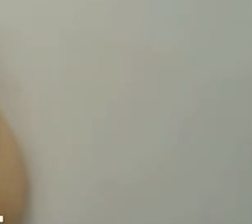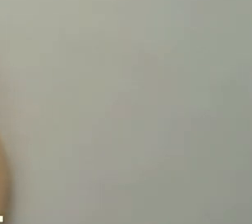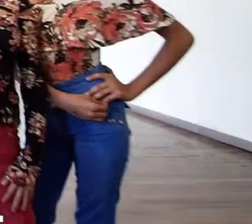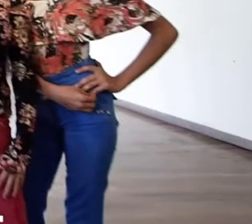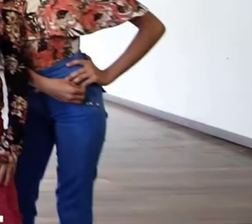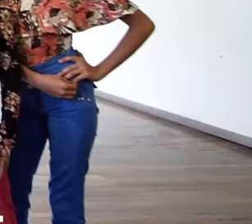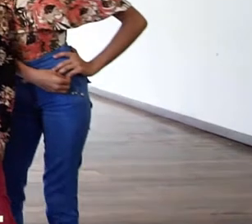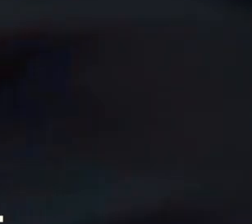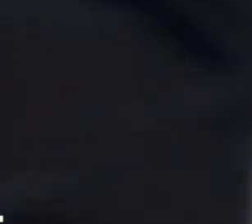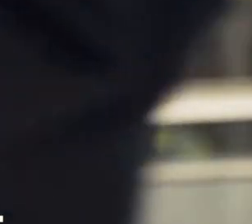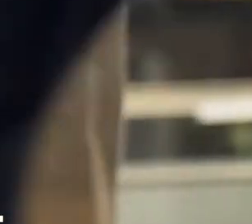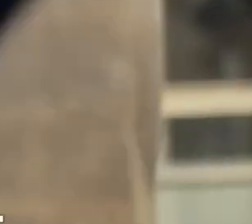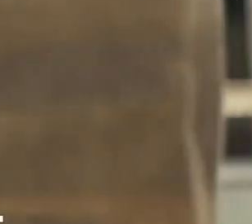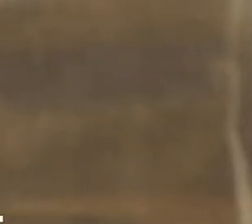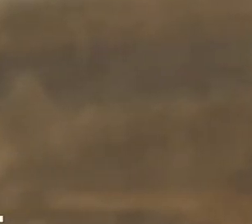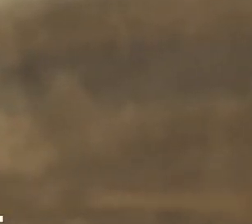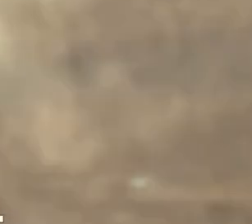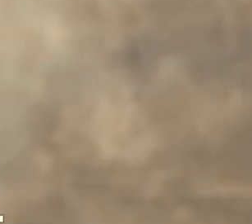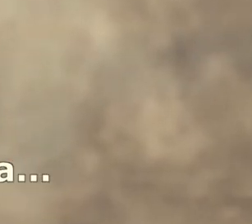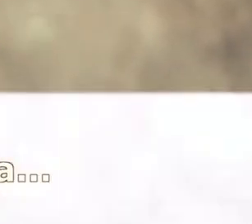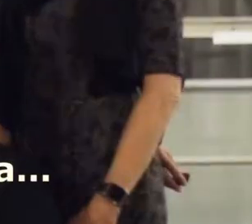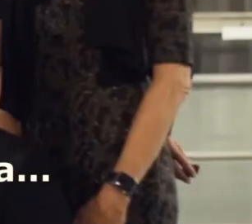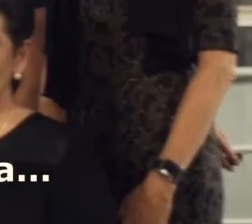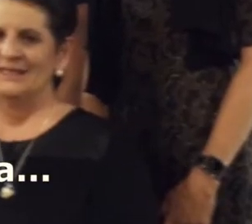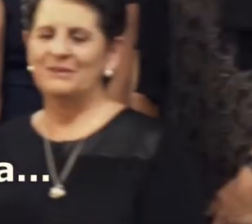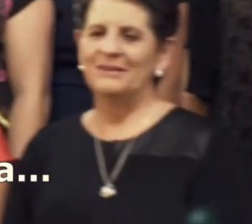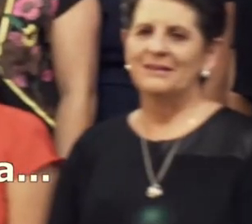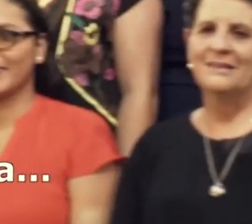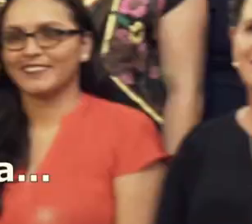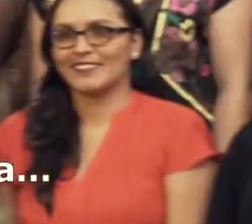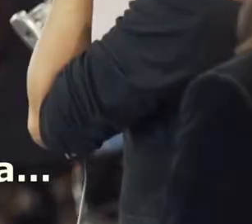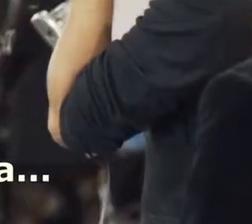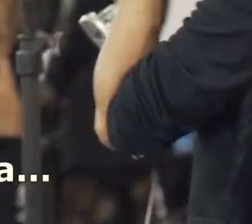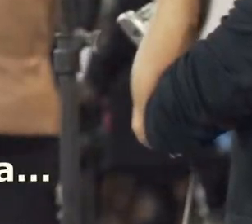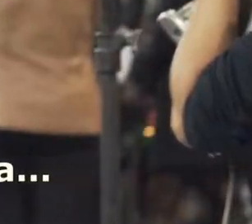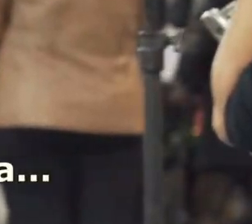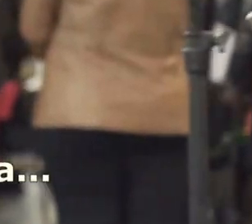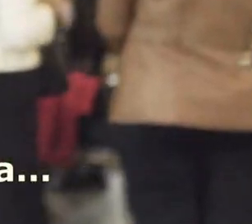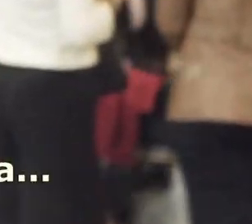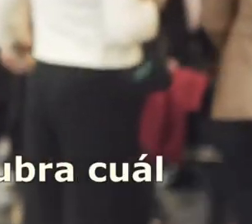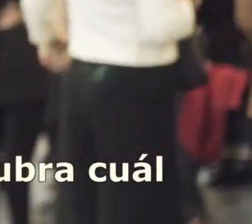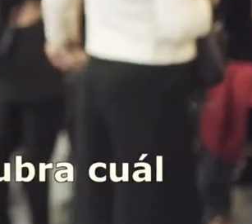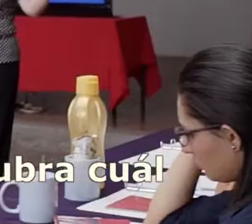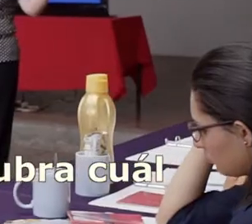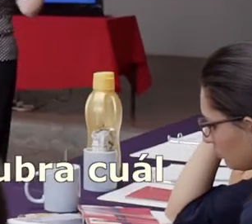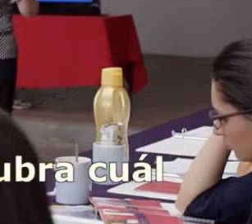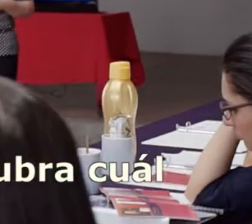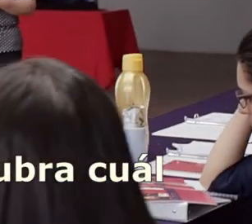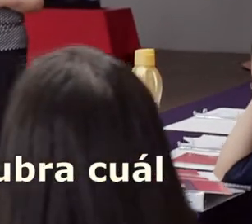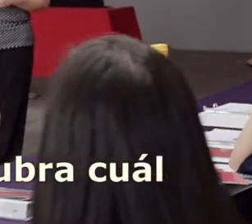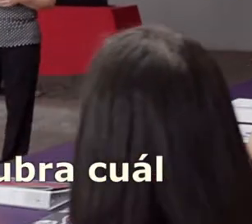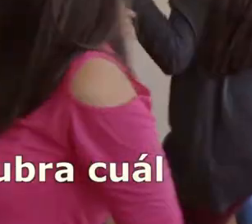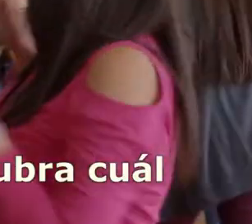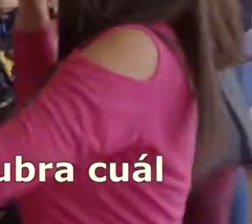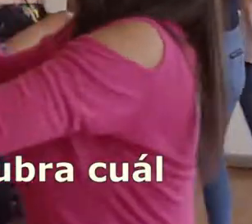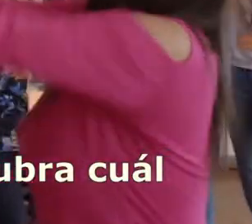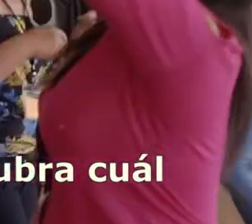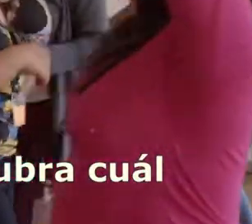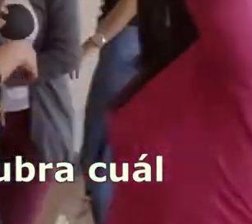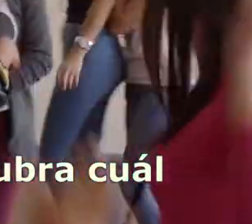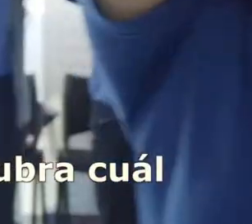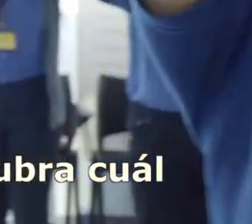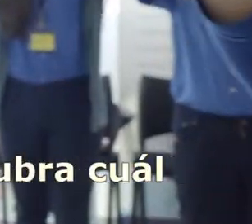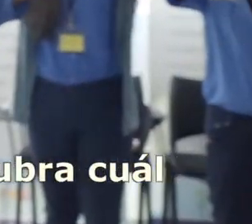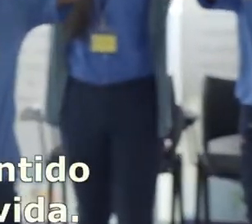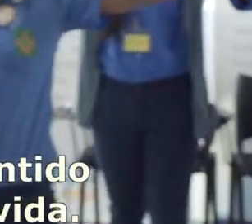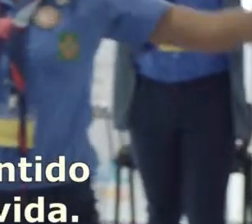Ser exitoso en una sociedad fracasada. Lo único que les dejo de tarea es que cada uno de ustedes descubra cuál es su